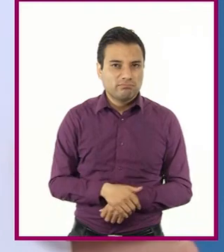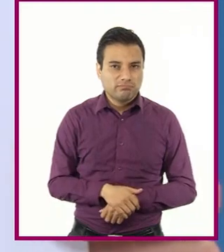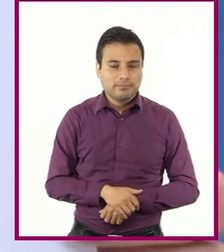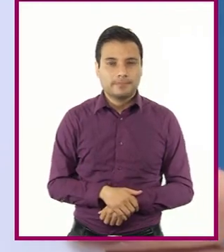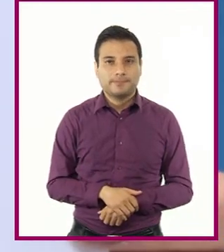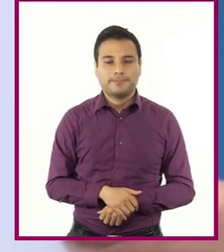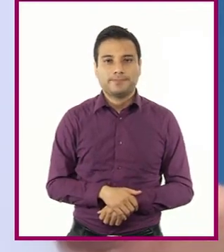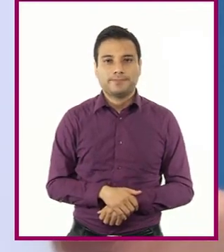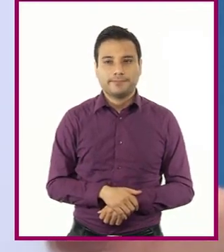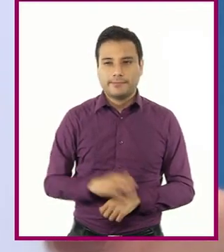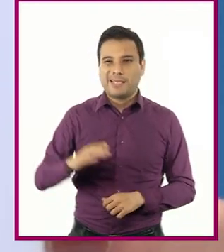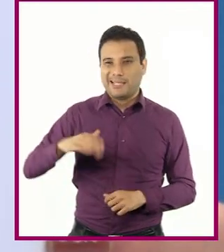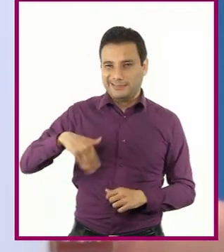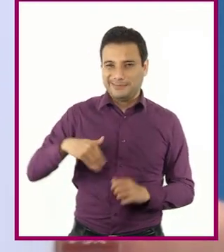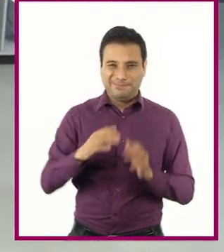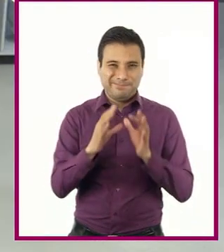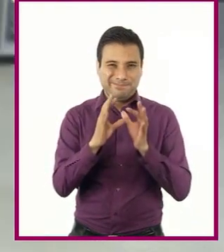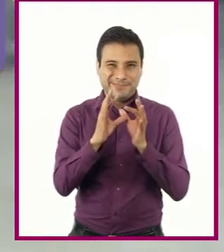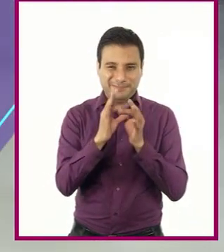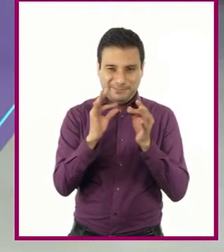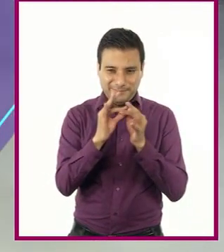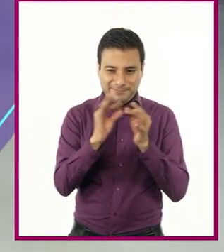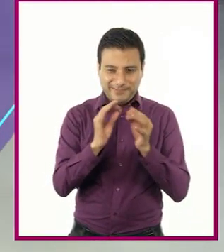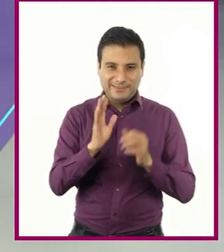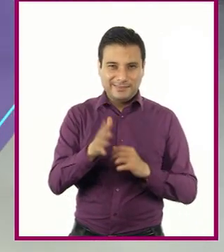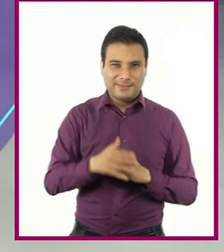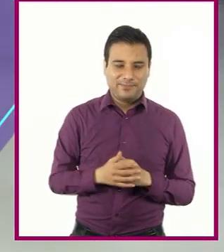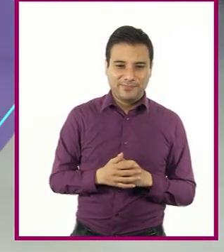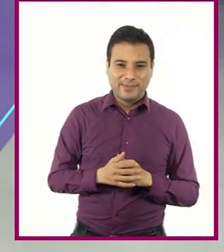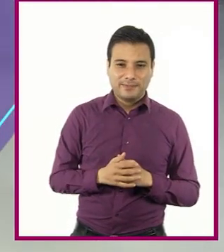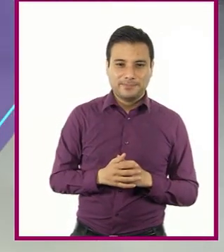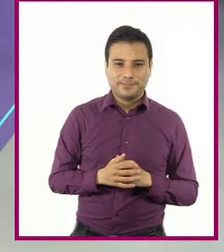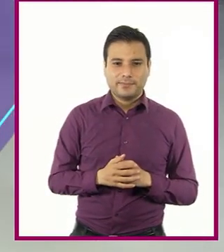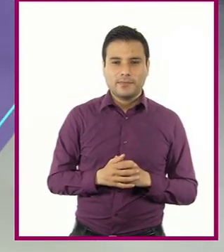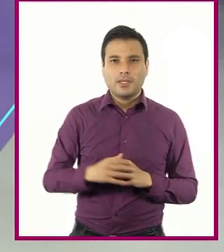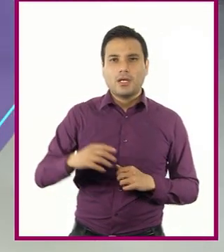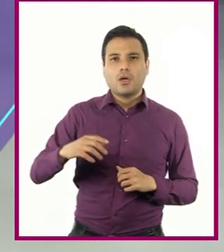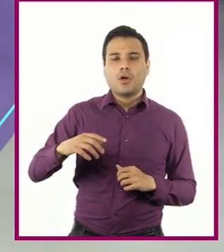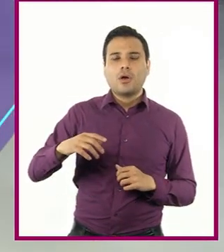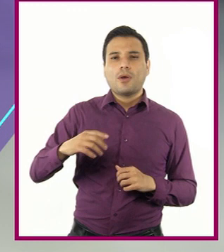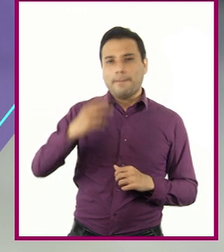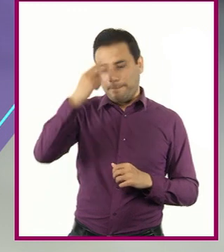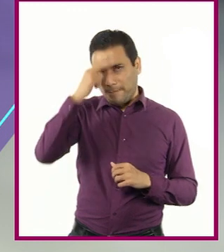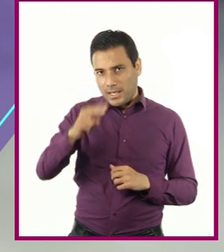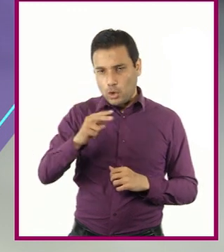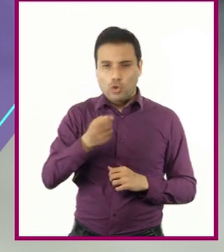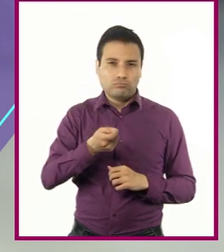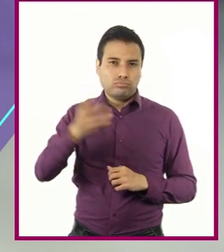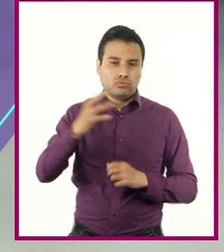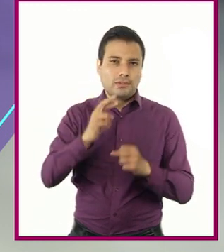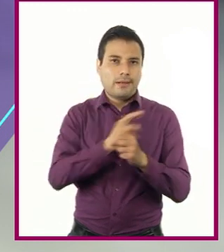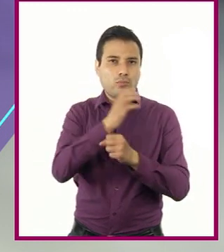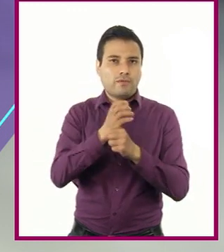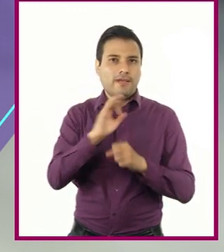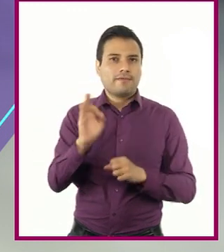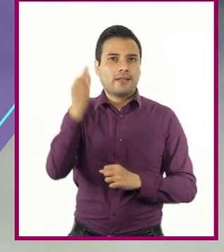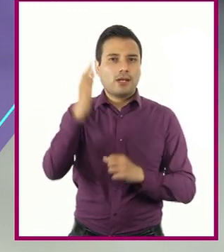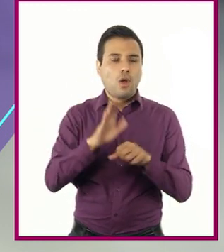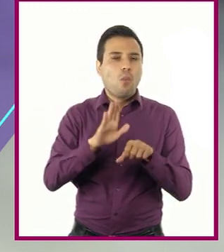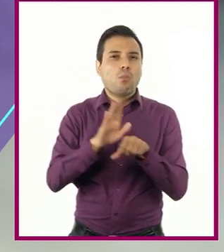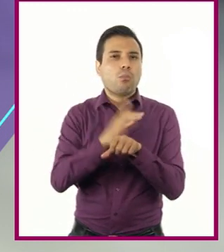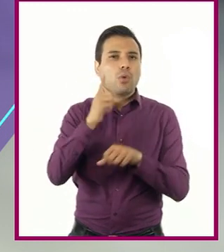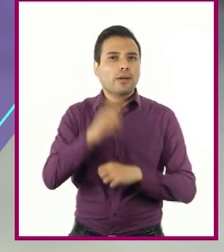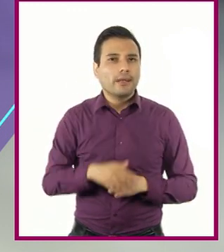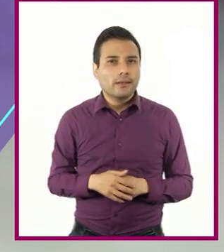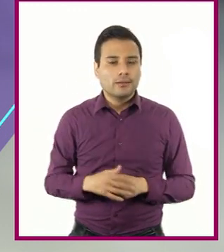Con base en lo explicado a lo largo de la sesión, la mexicana es una república federal porque, como su nombre oficial lo dice,